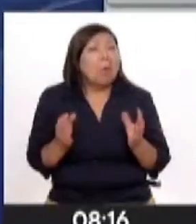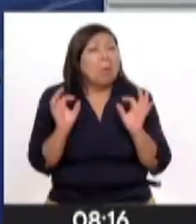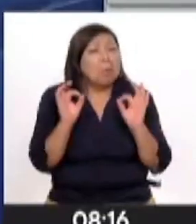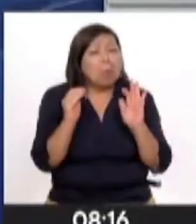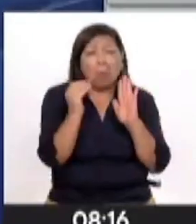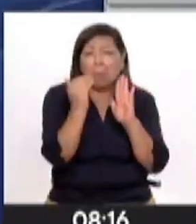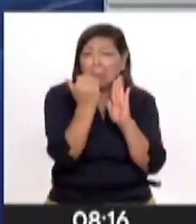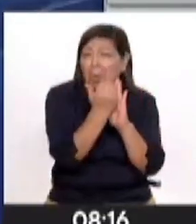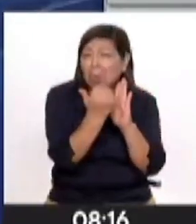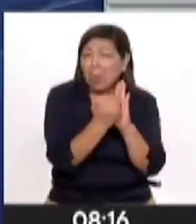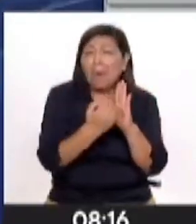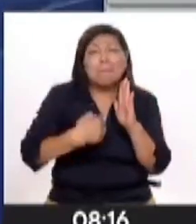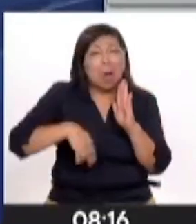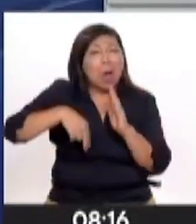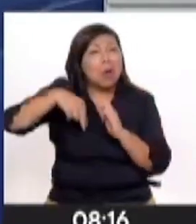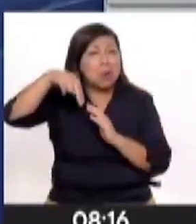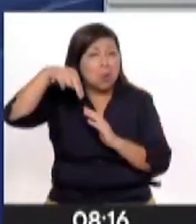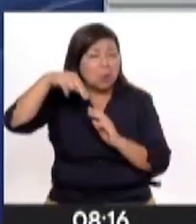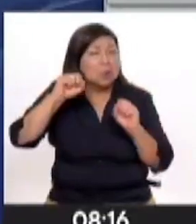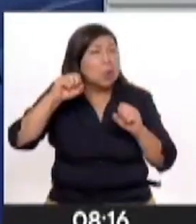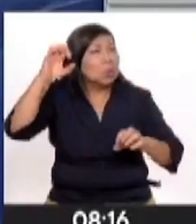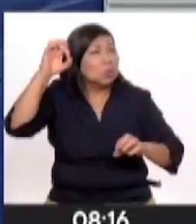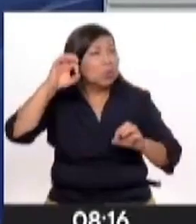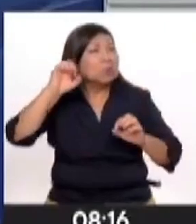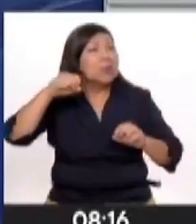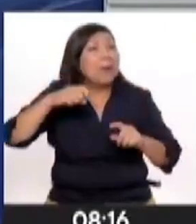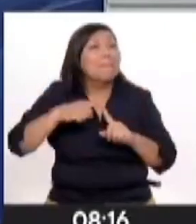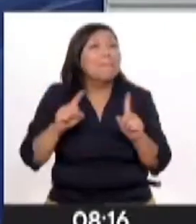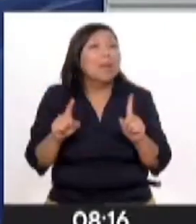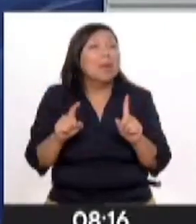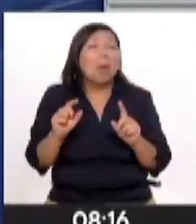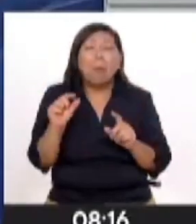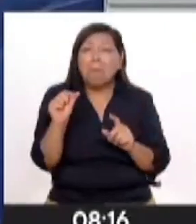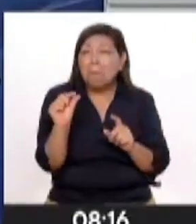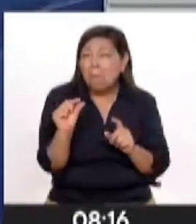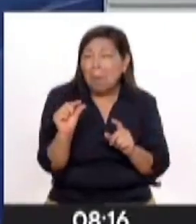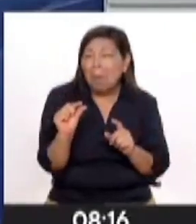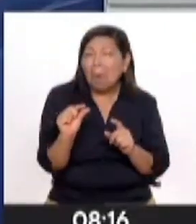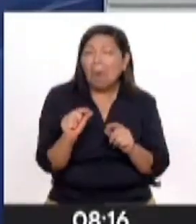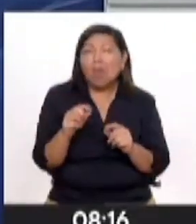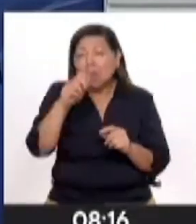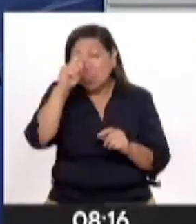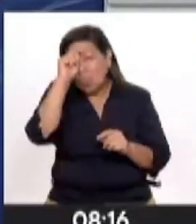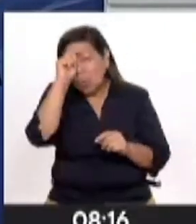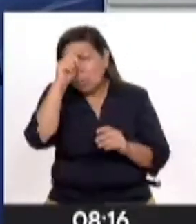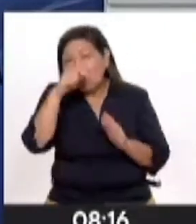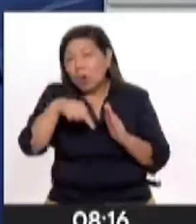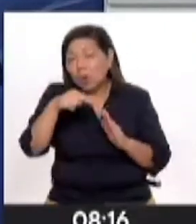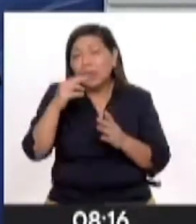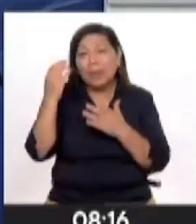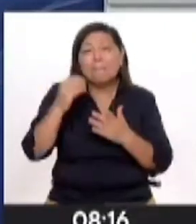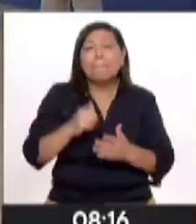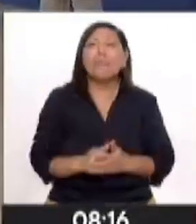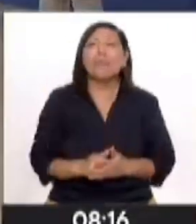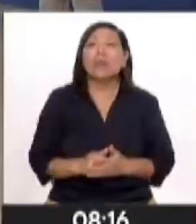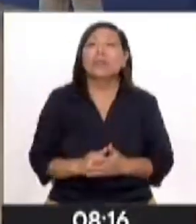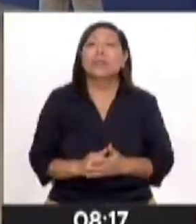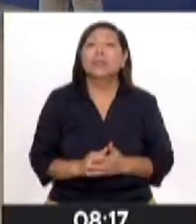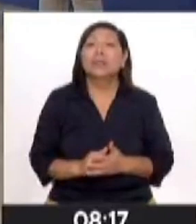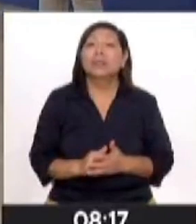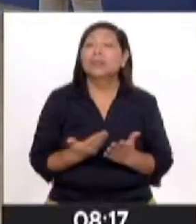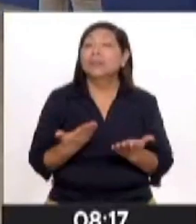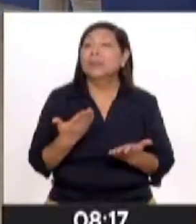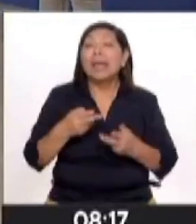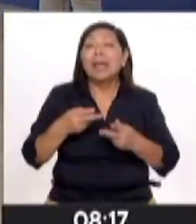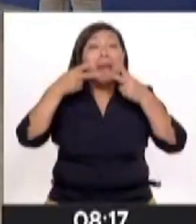puntuales en lo que es la zona norte, se han estado presentando lluvias, sí, pero bastante ligeras en lo que es Sumbes y en lo que es la parte norte de Piura. En la parte de